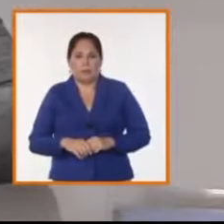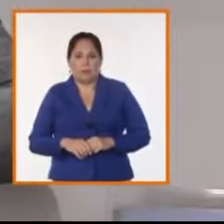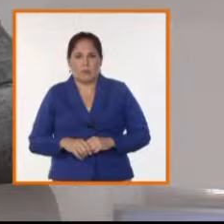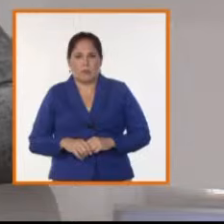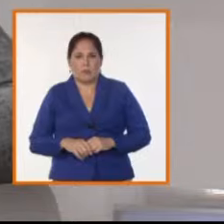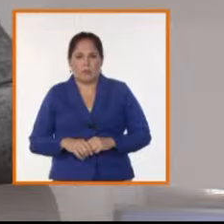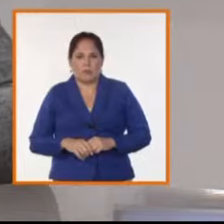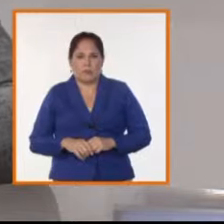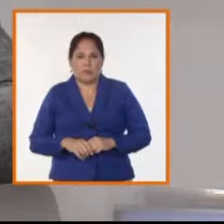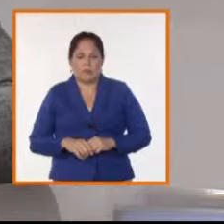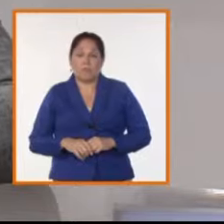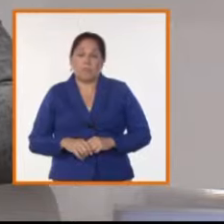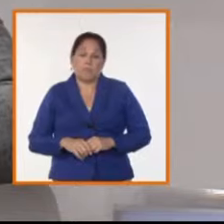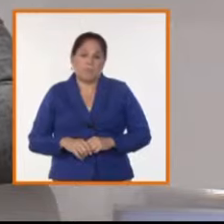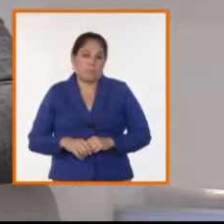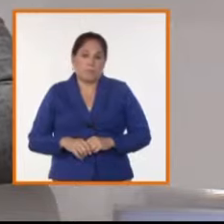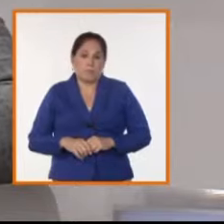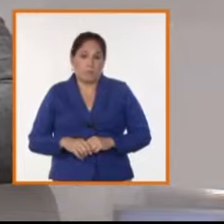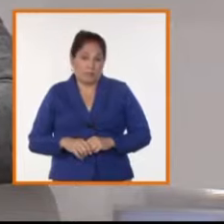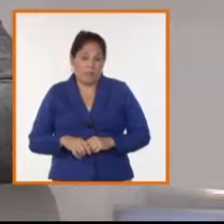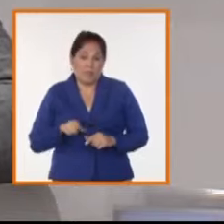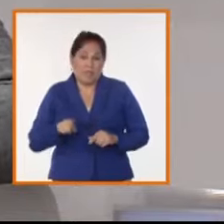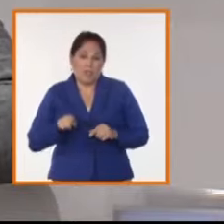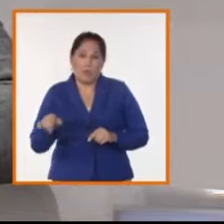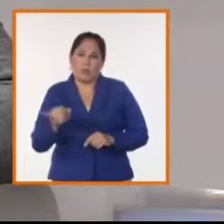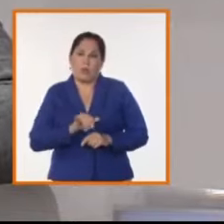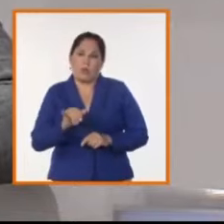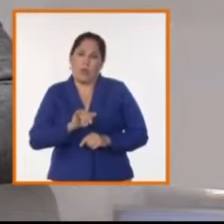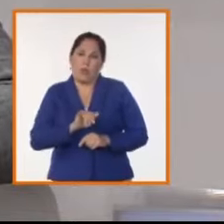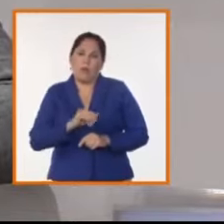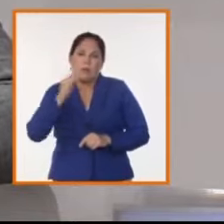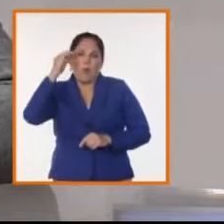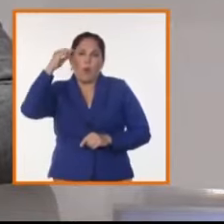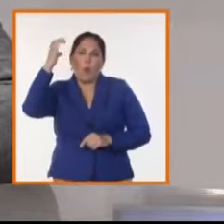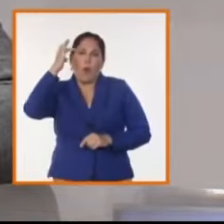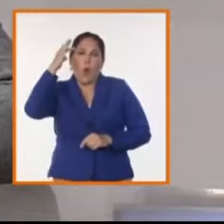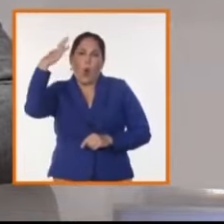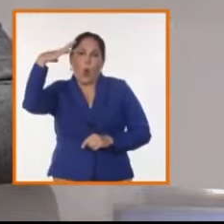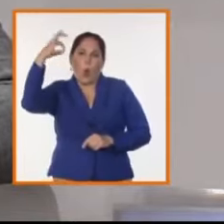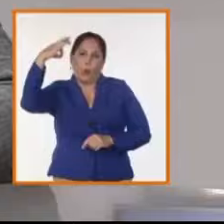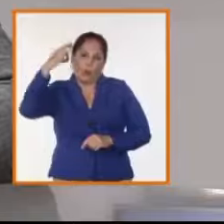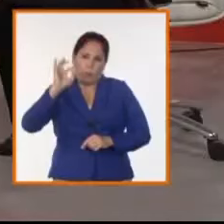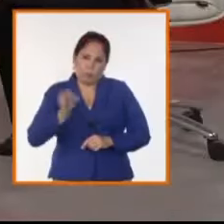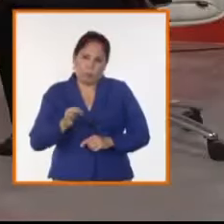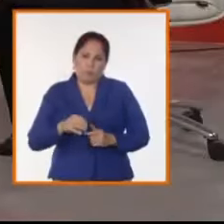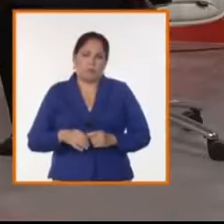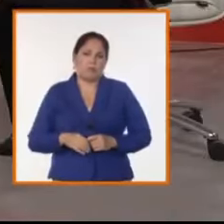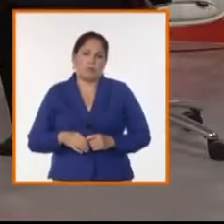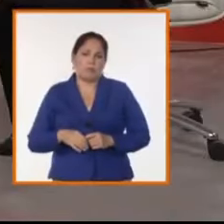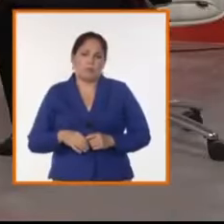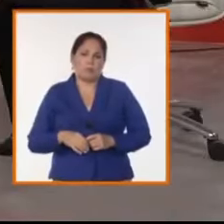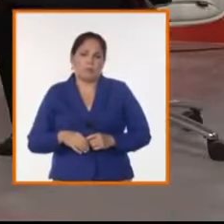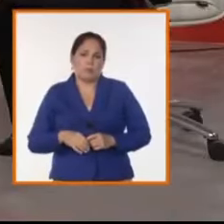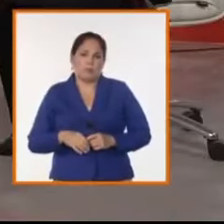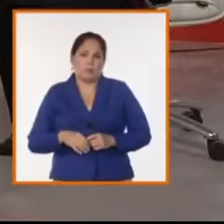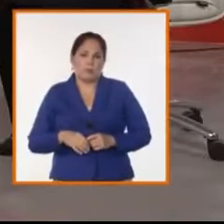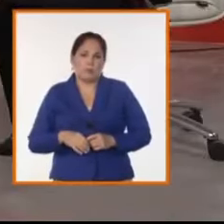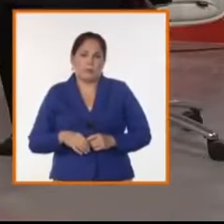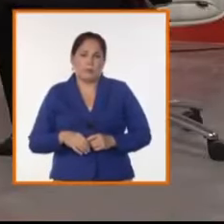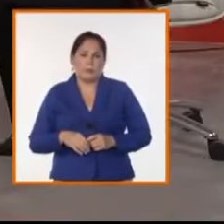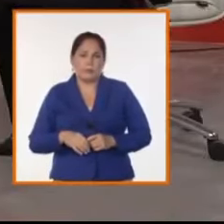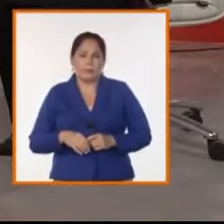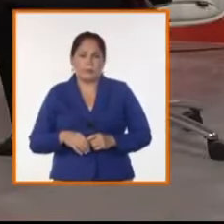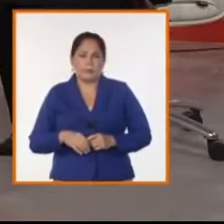de los palestinos Entonces es una cuestión de de sentido común y es una cuestión que también está en el tema geoestratégico